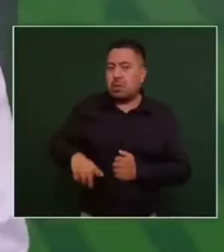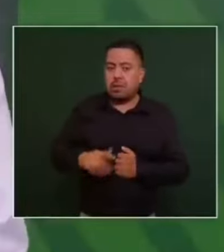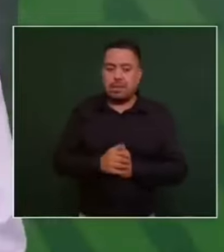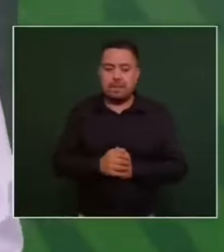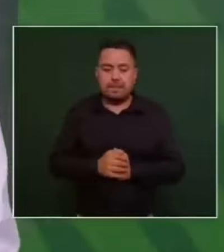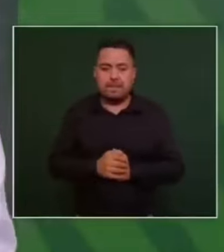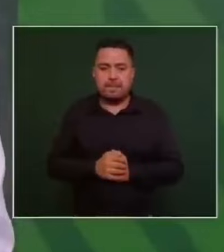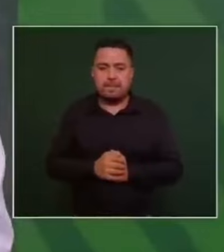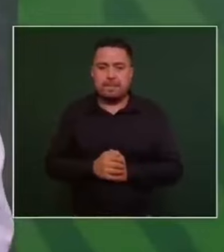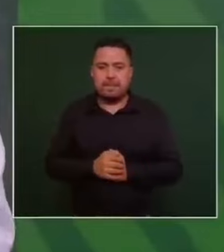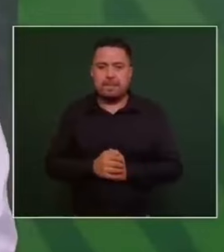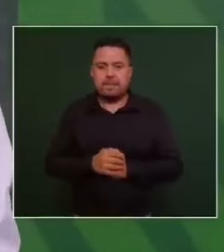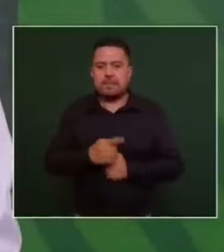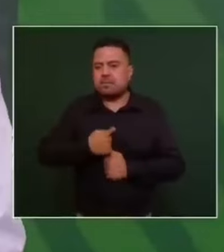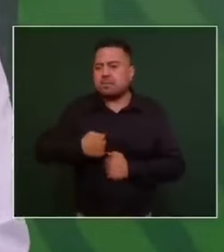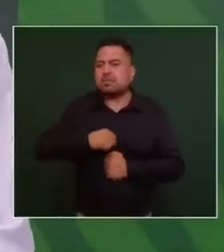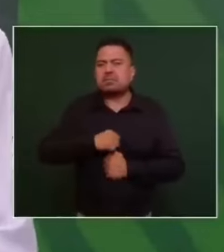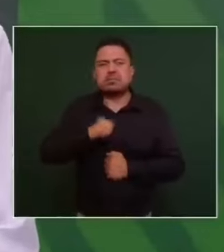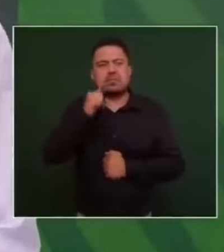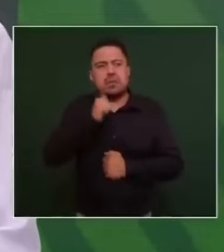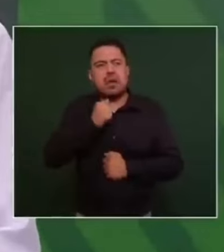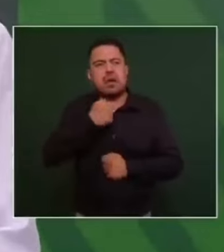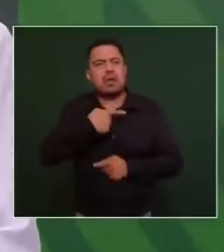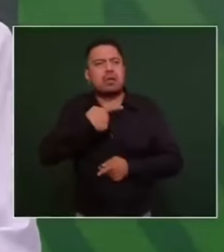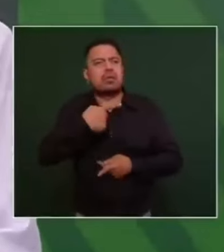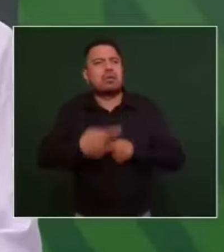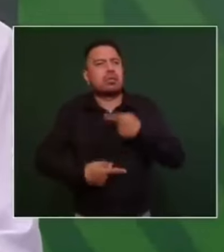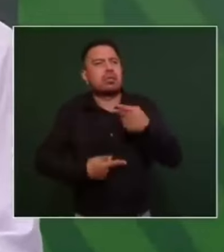y nosotros hablábamos y hablábamos